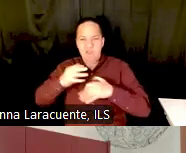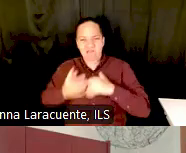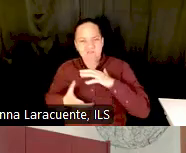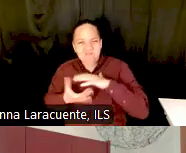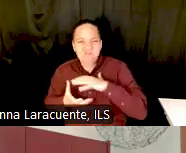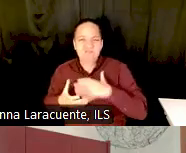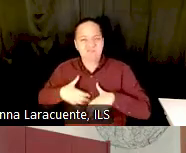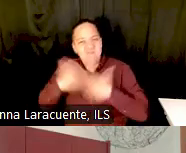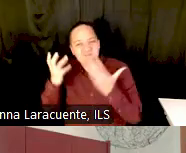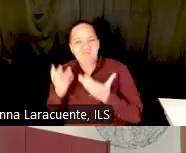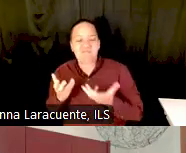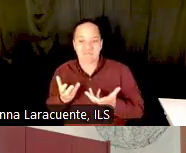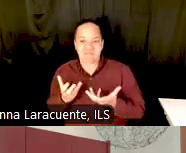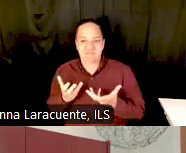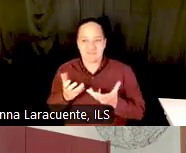irritabilidad.